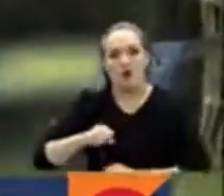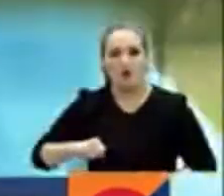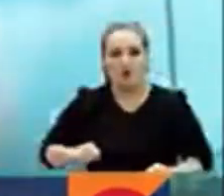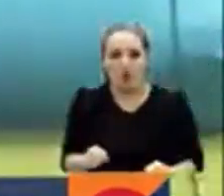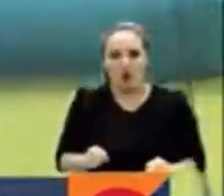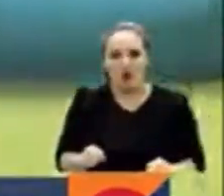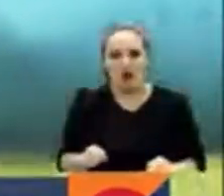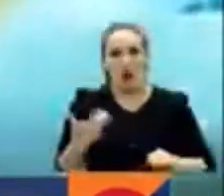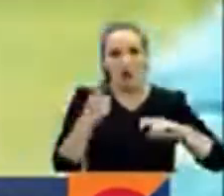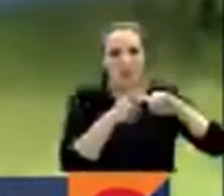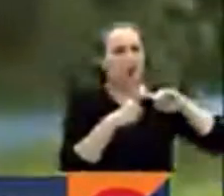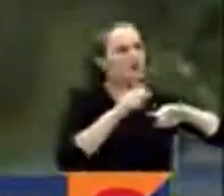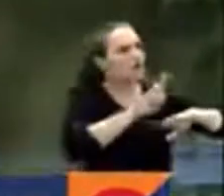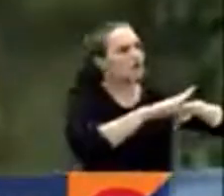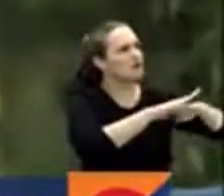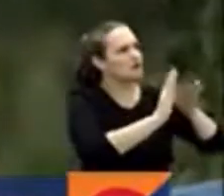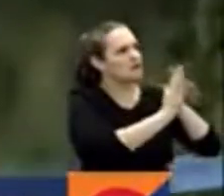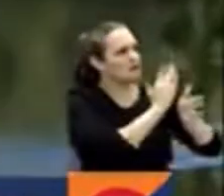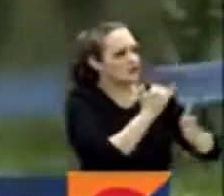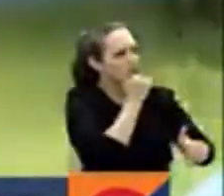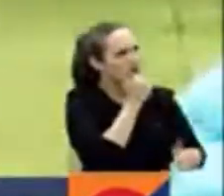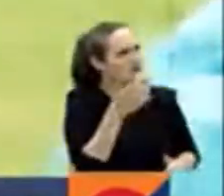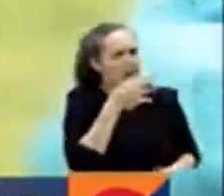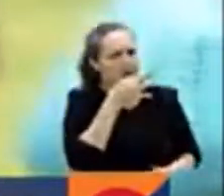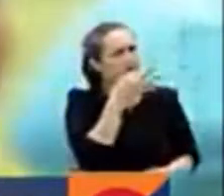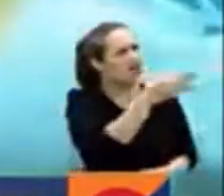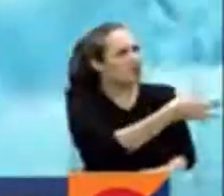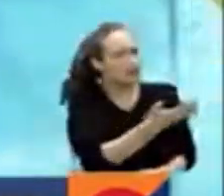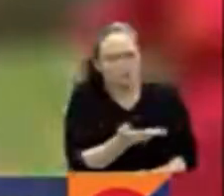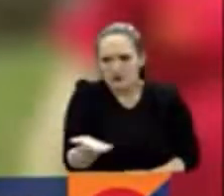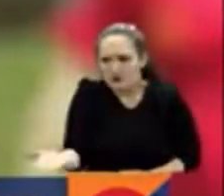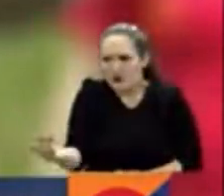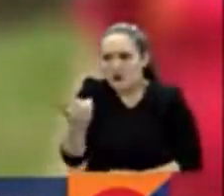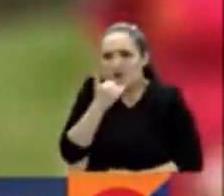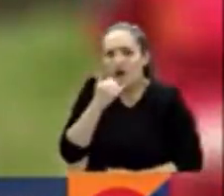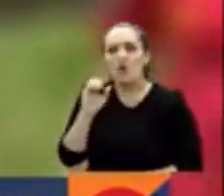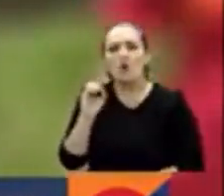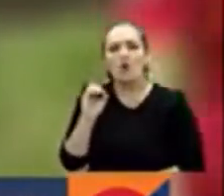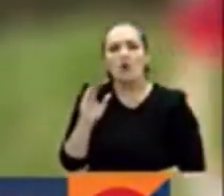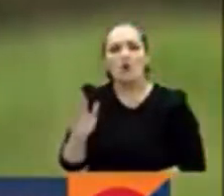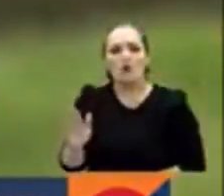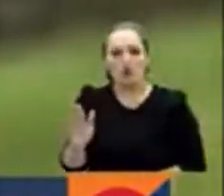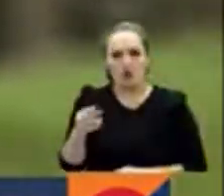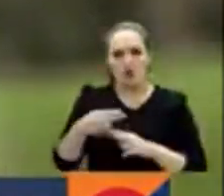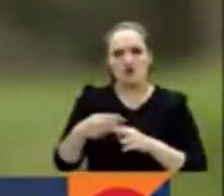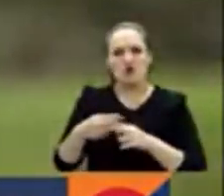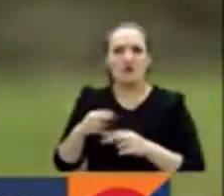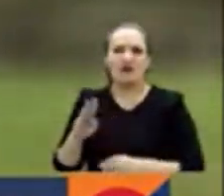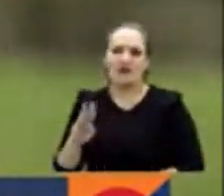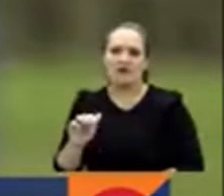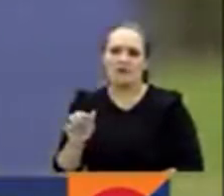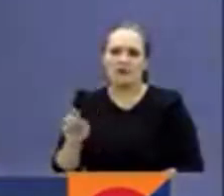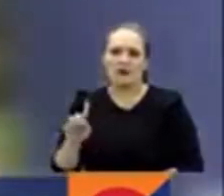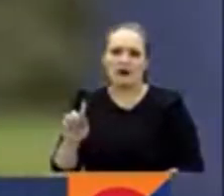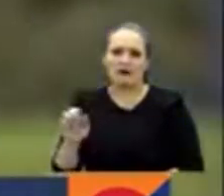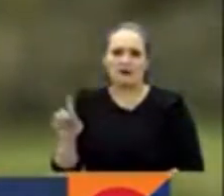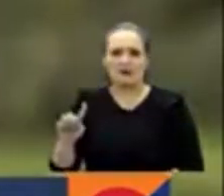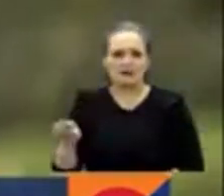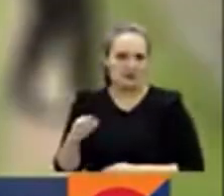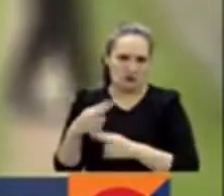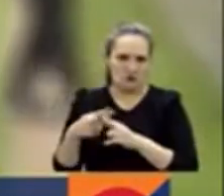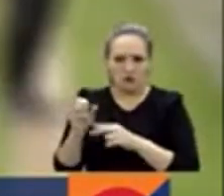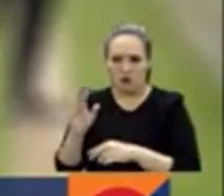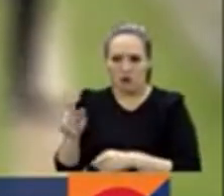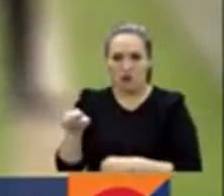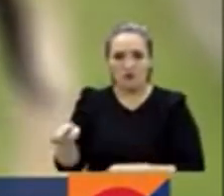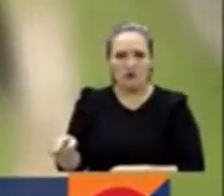al Ministerio del Deporte sobre las denuncias de abuso sexual en el Club Deportivo Bácer de Bogotá e igualmente sobre las